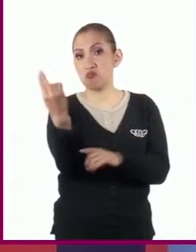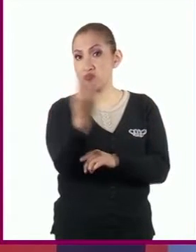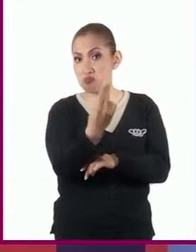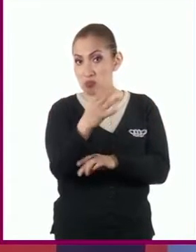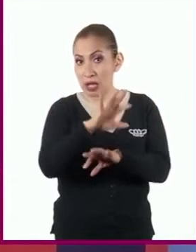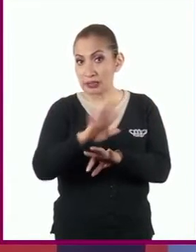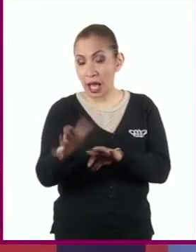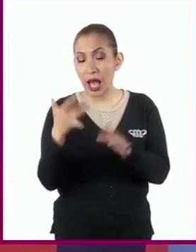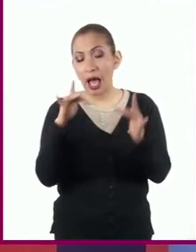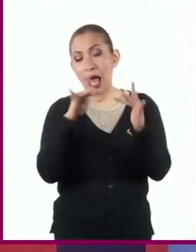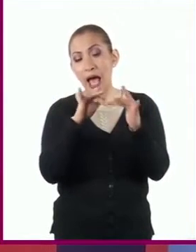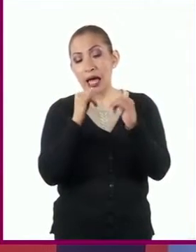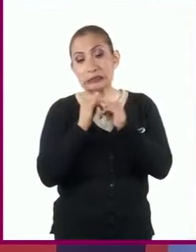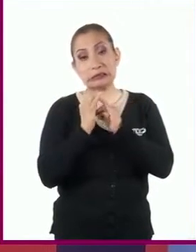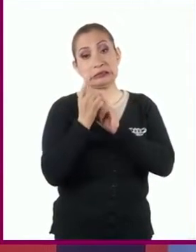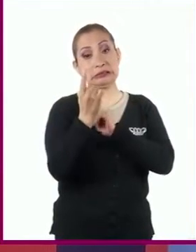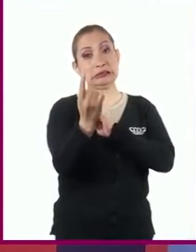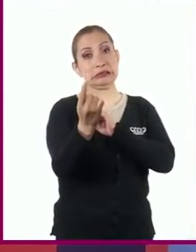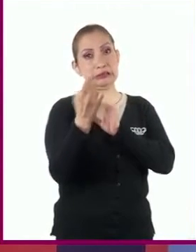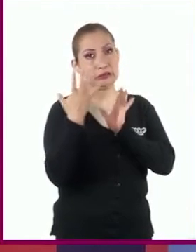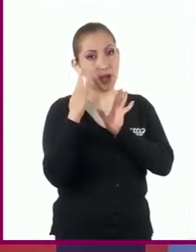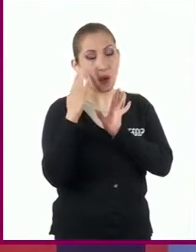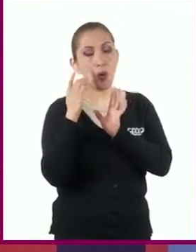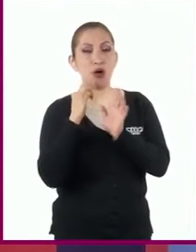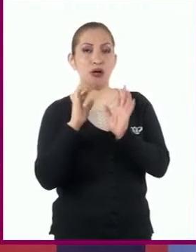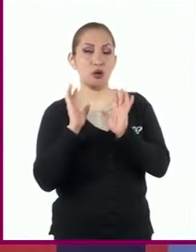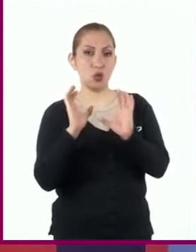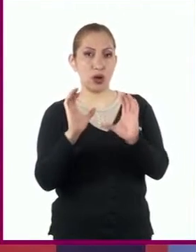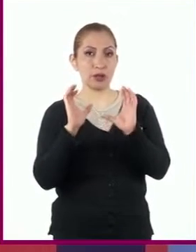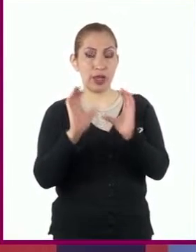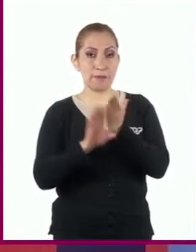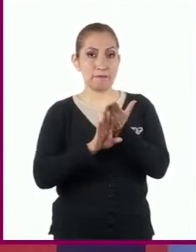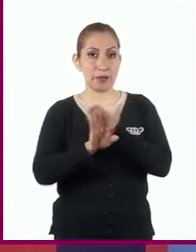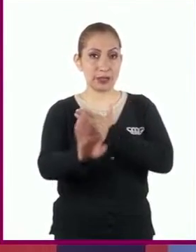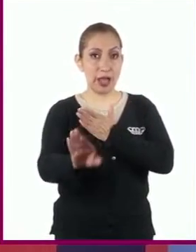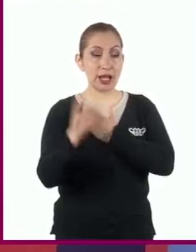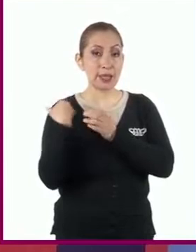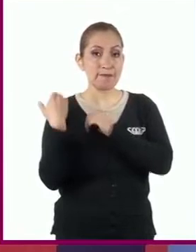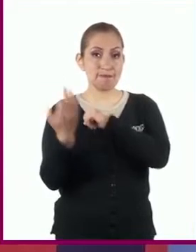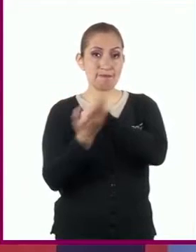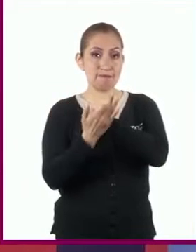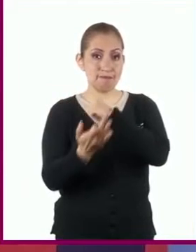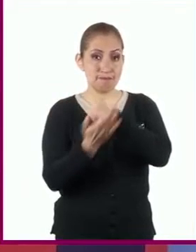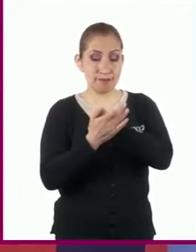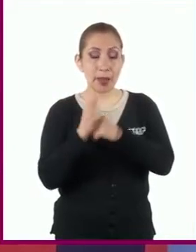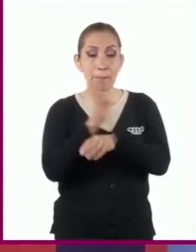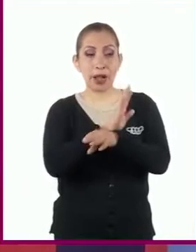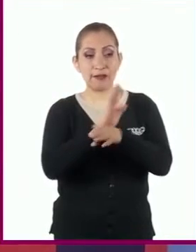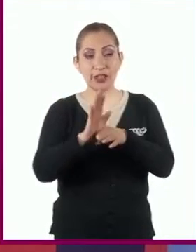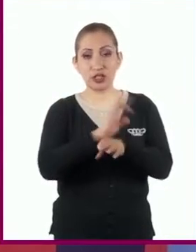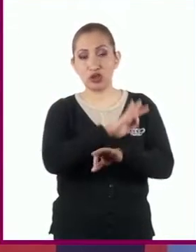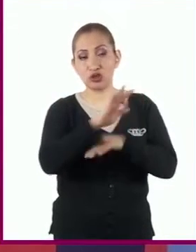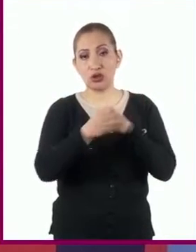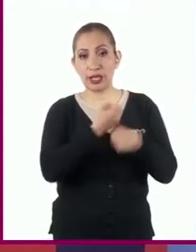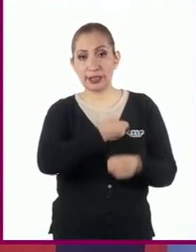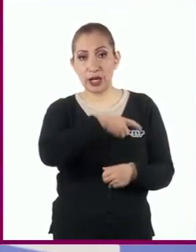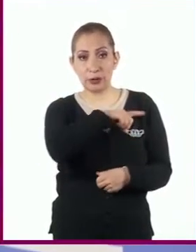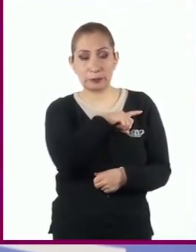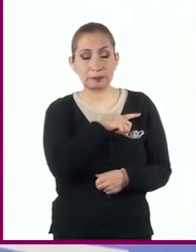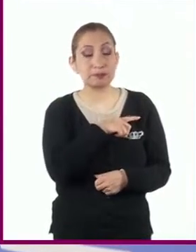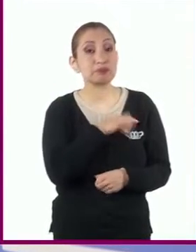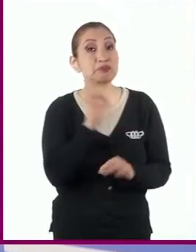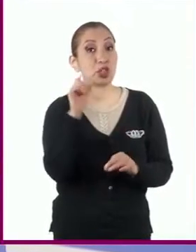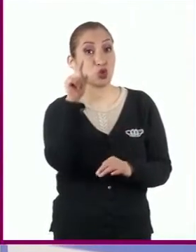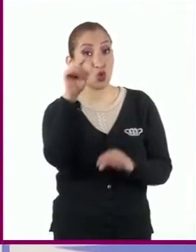necesitamos mantener la distancia física como medida de prevención y protección en beneficio de la salud. Si